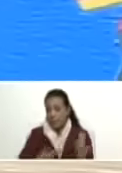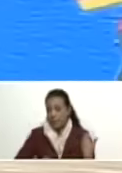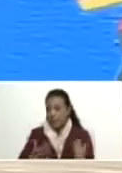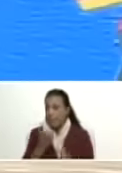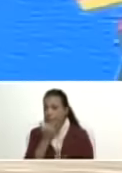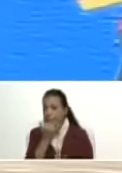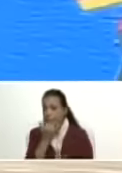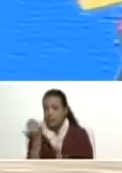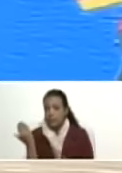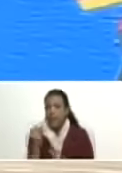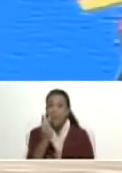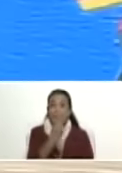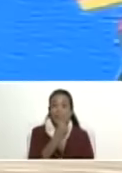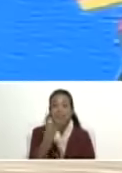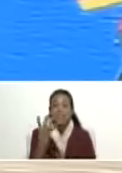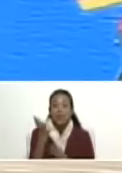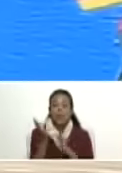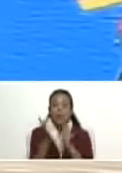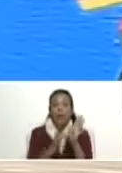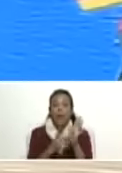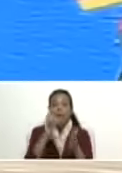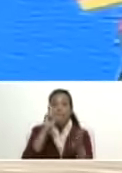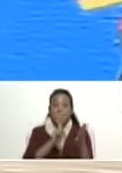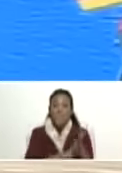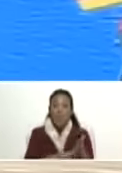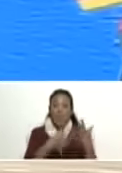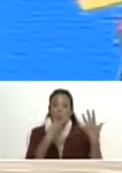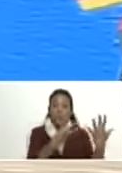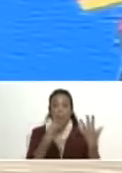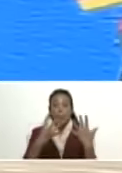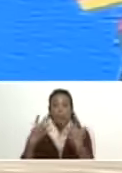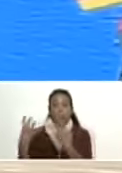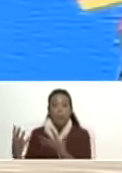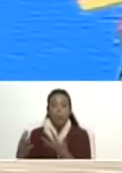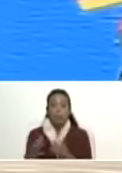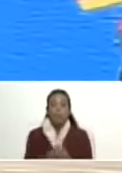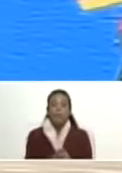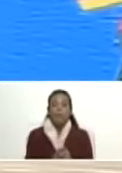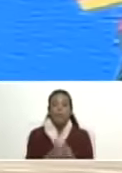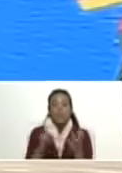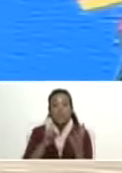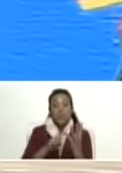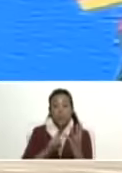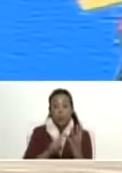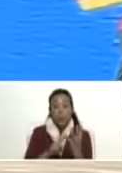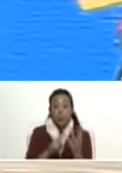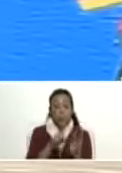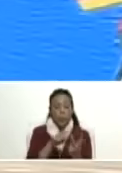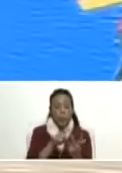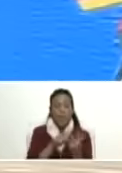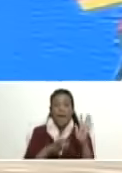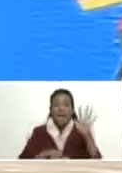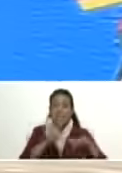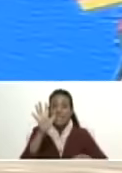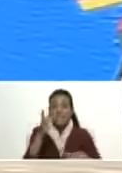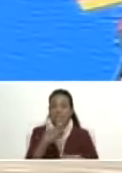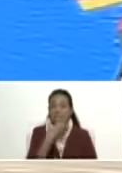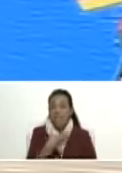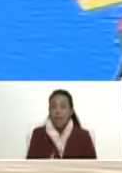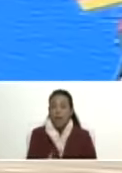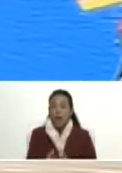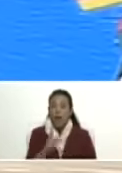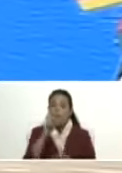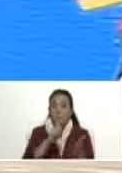primero, 25 de abril, 1999. Segundo, 15 de